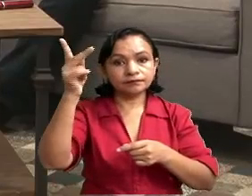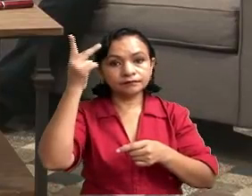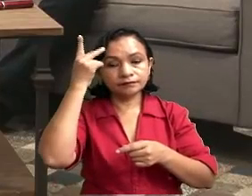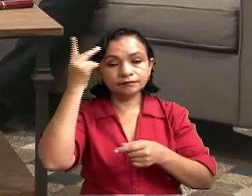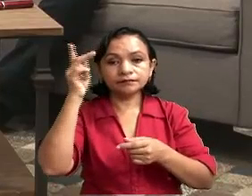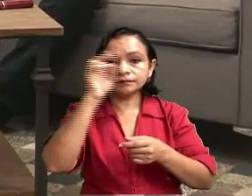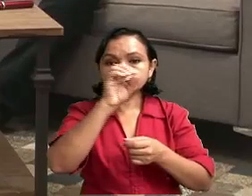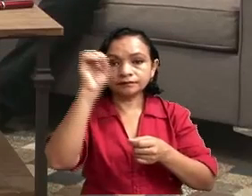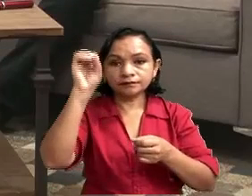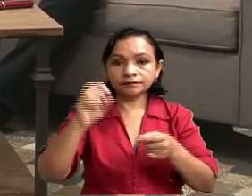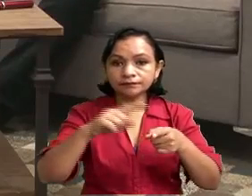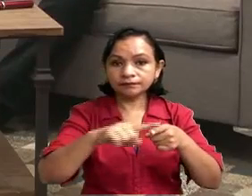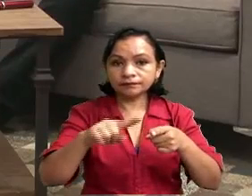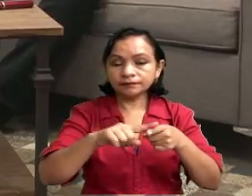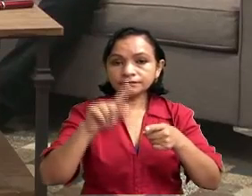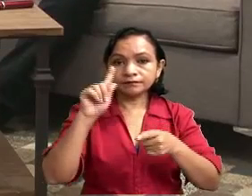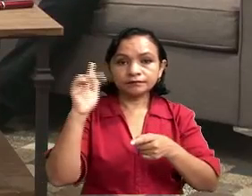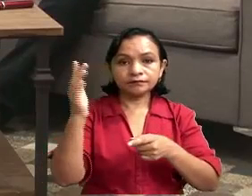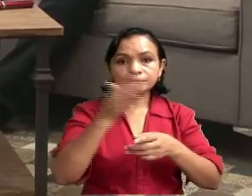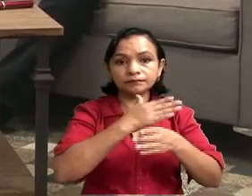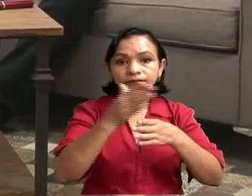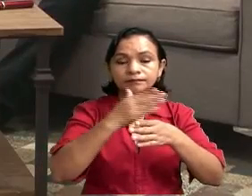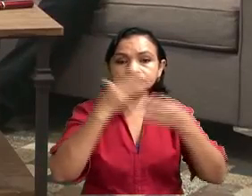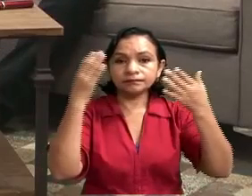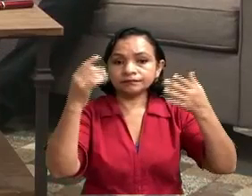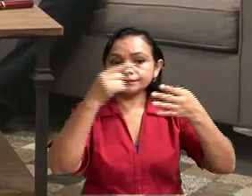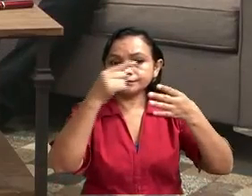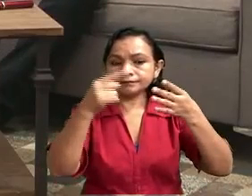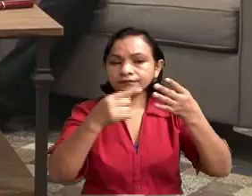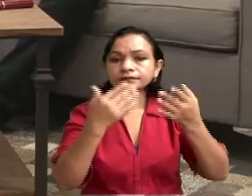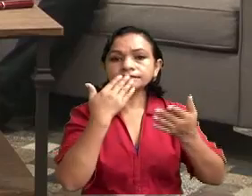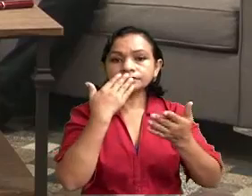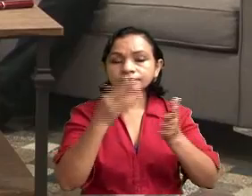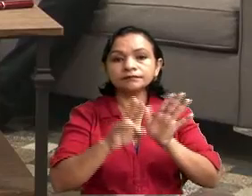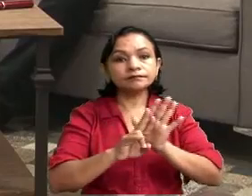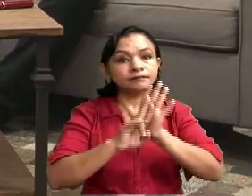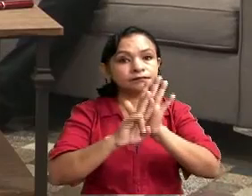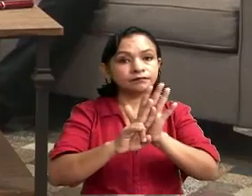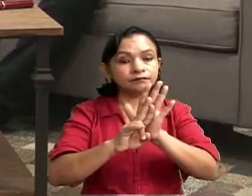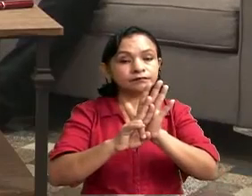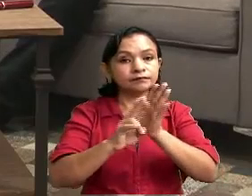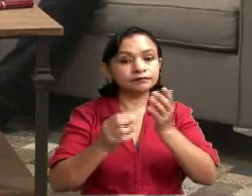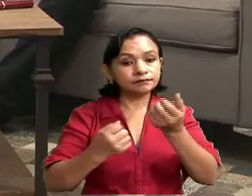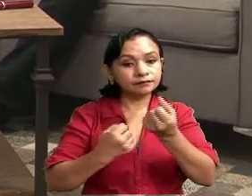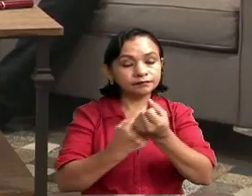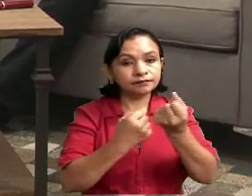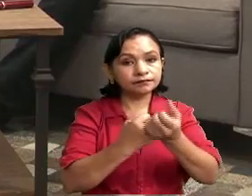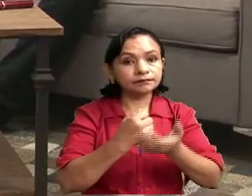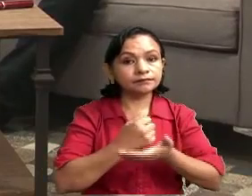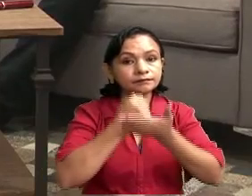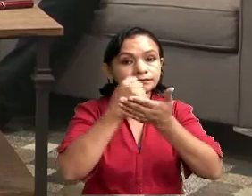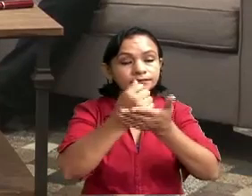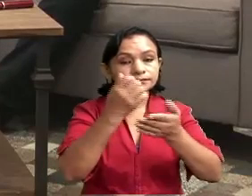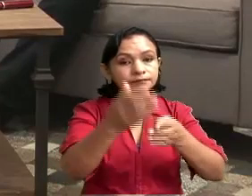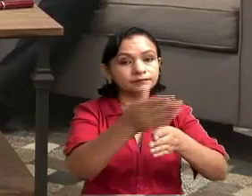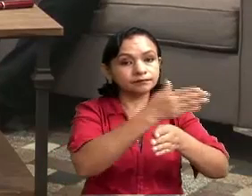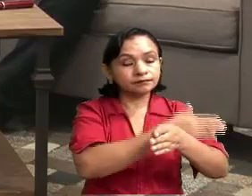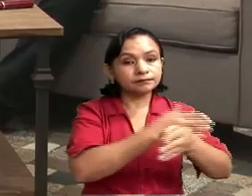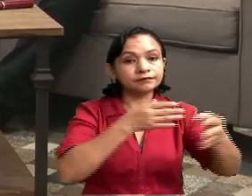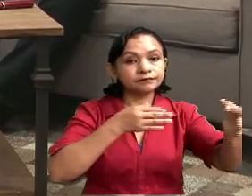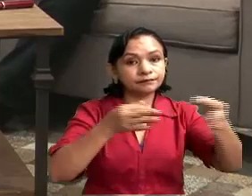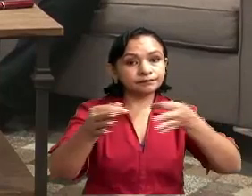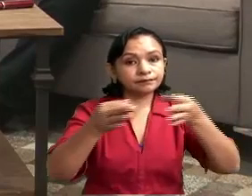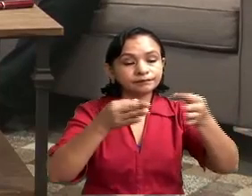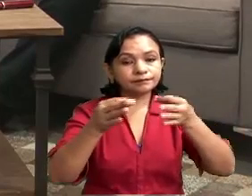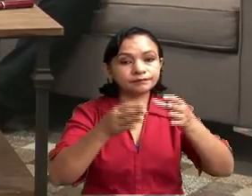monetaria, había venido dando muy buenos resultados. Todo esto se traducía en lo que te explicaba hace rato, en